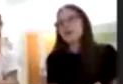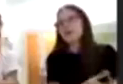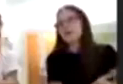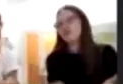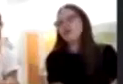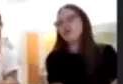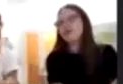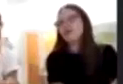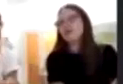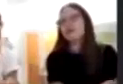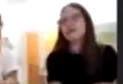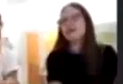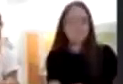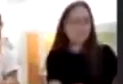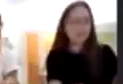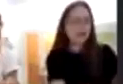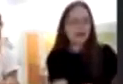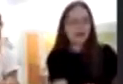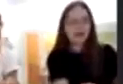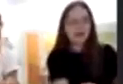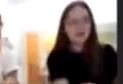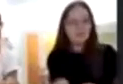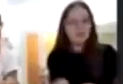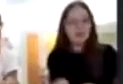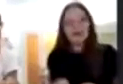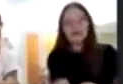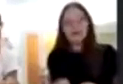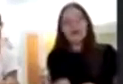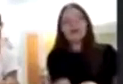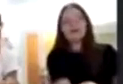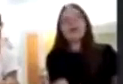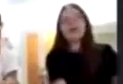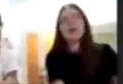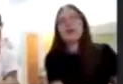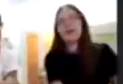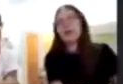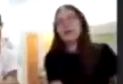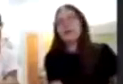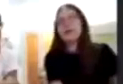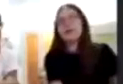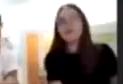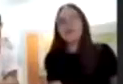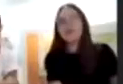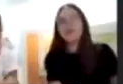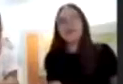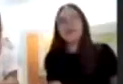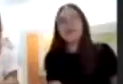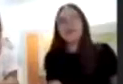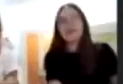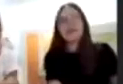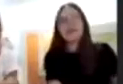con la naturaleza, que es lo que tenemos que restablecer, para retornar a un equilibrio